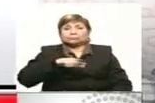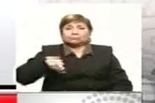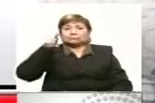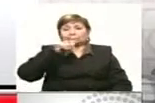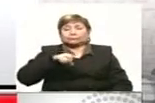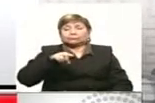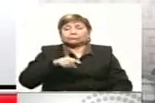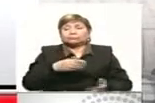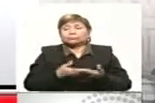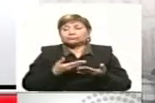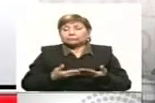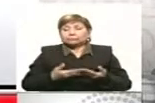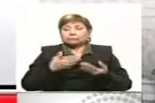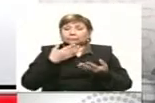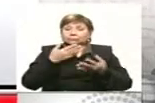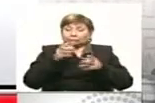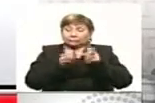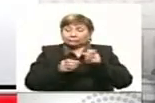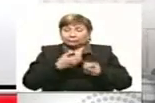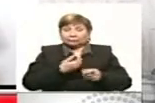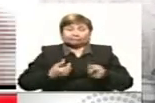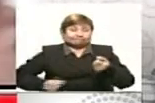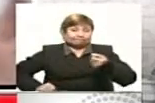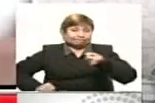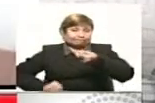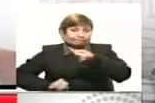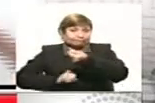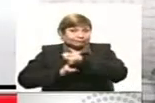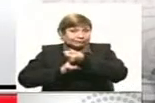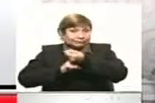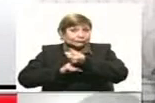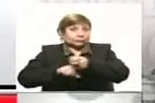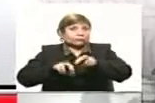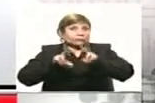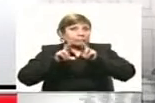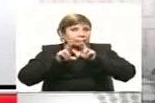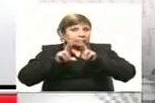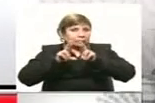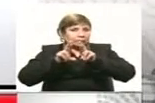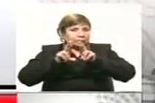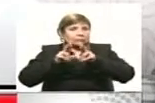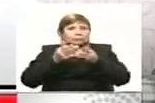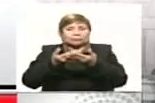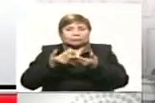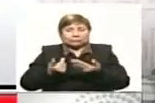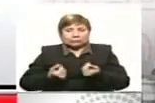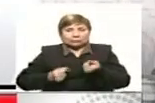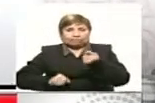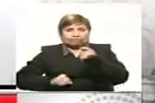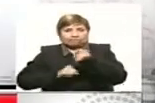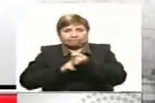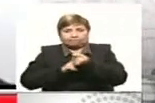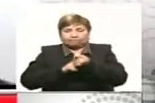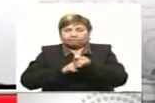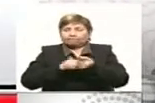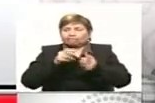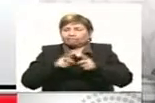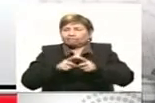ser una infraestructura pública que va a dar sostén, ojalá salga lo antes posible, pero eso daría sostén a un